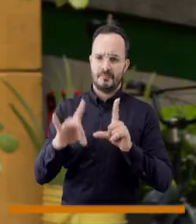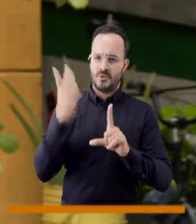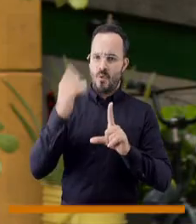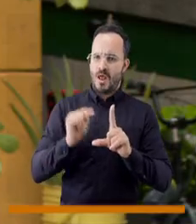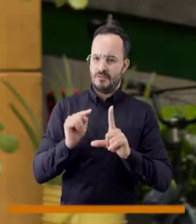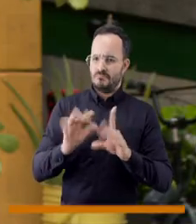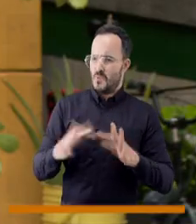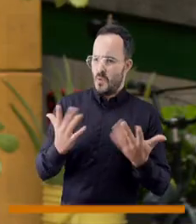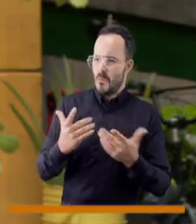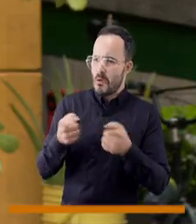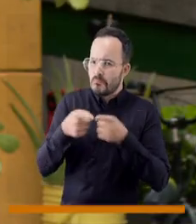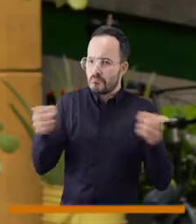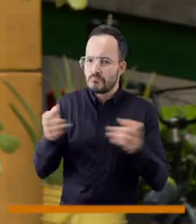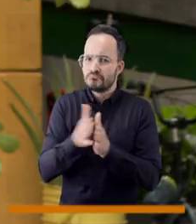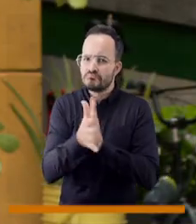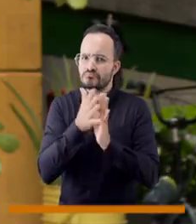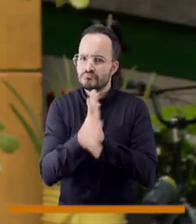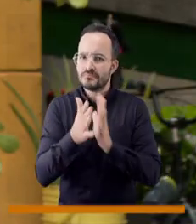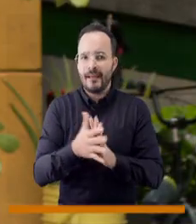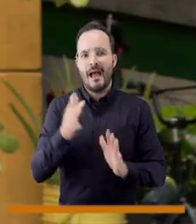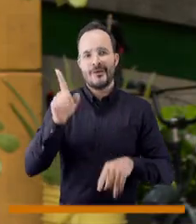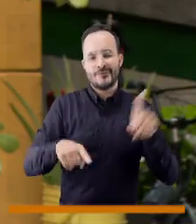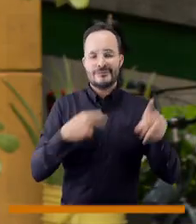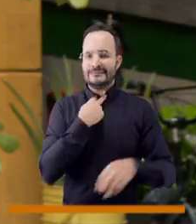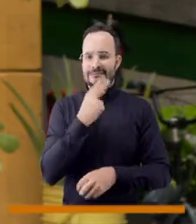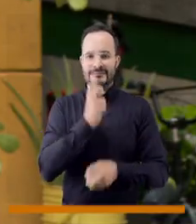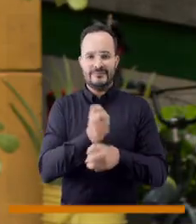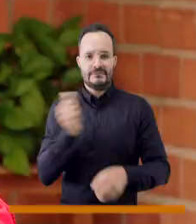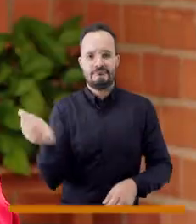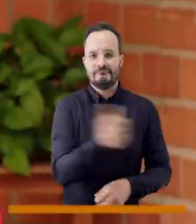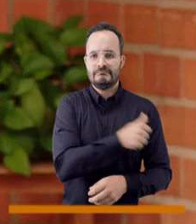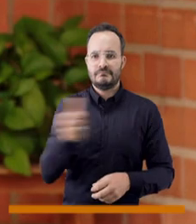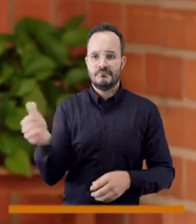usuarios, acompañarlos desde sus núcleos sin la necesidad del